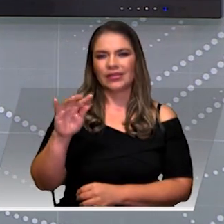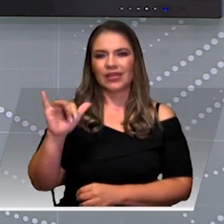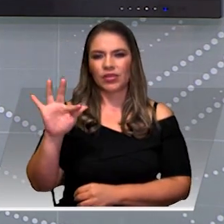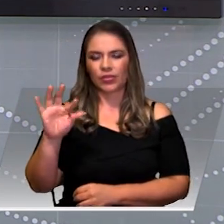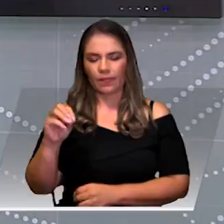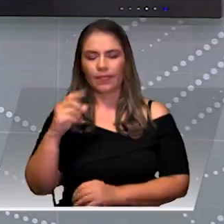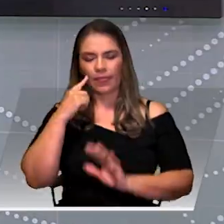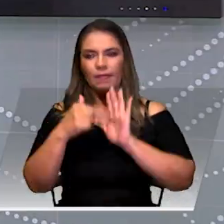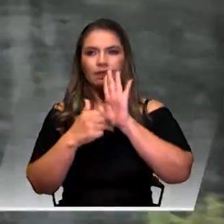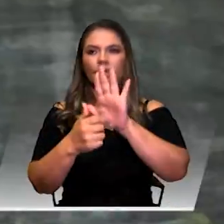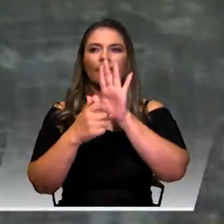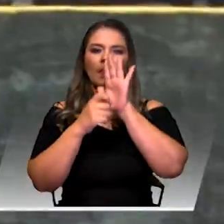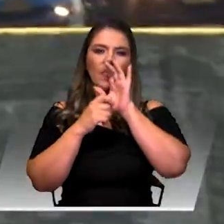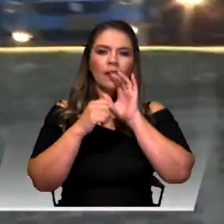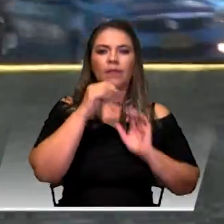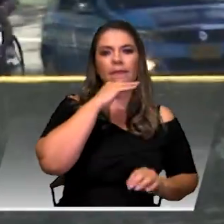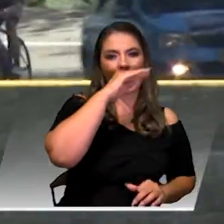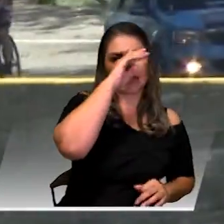Concepción.